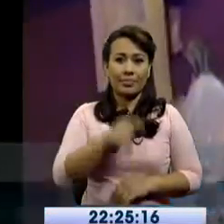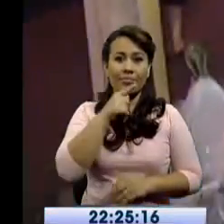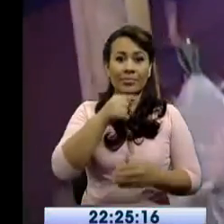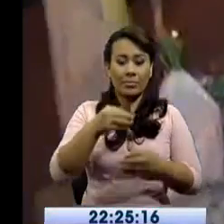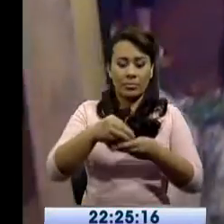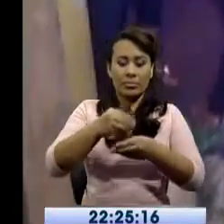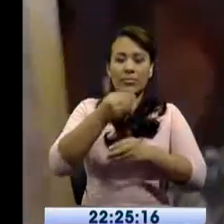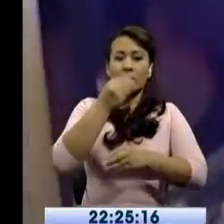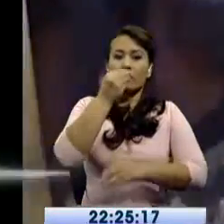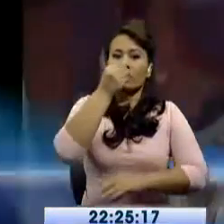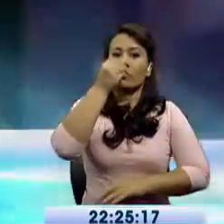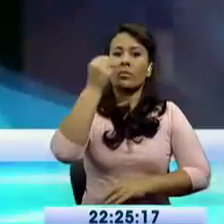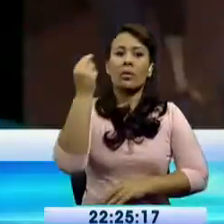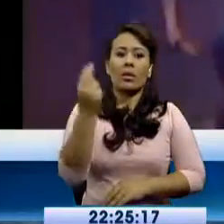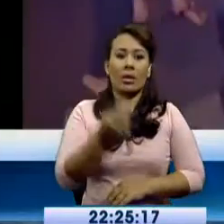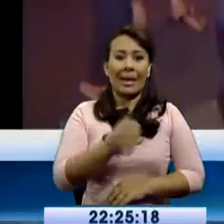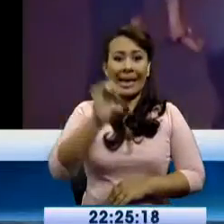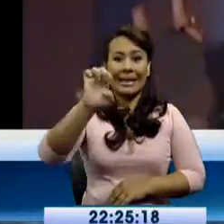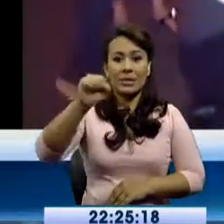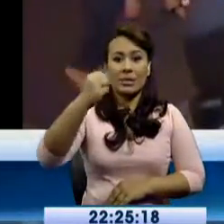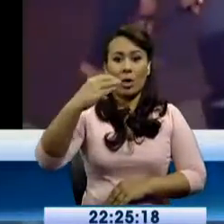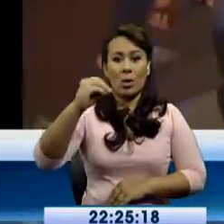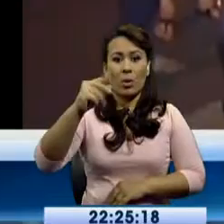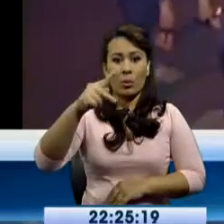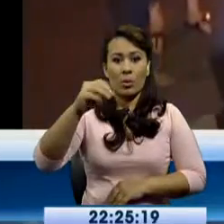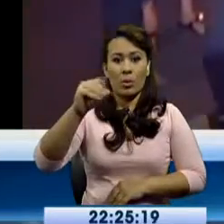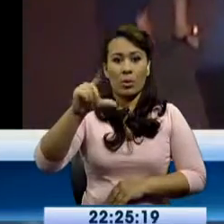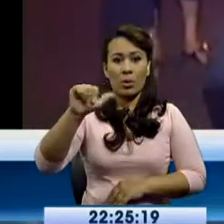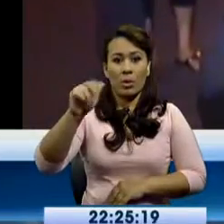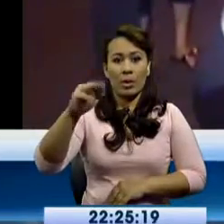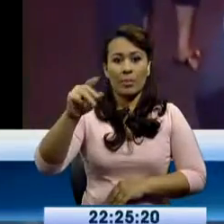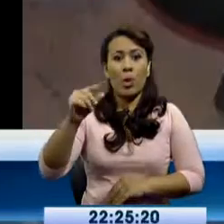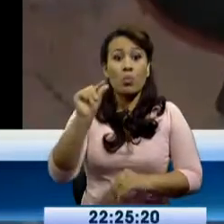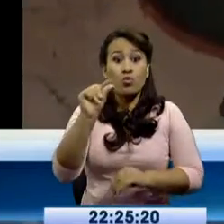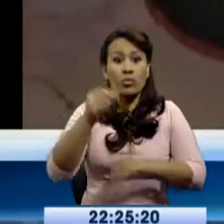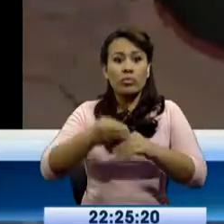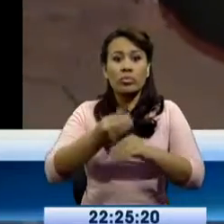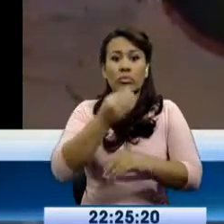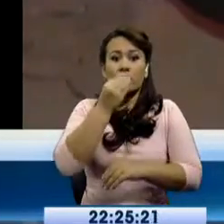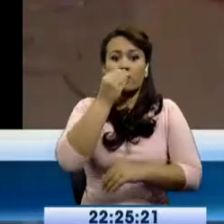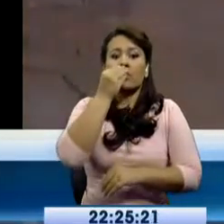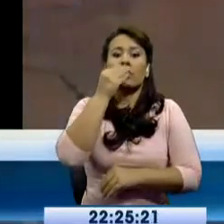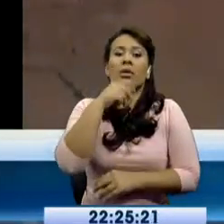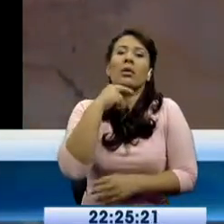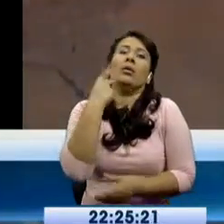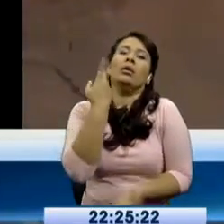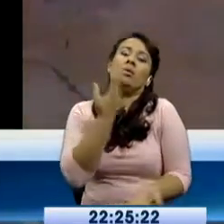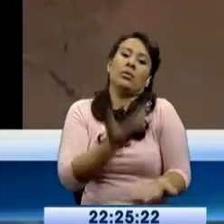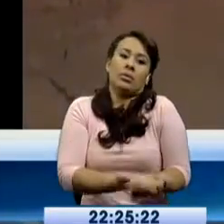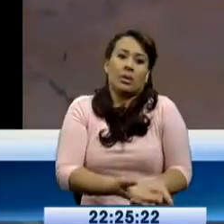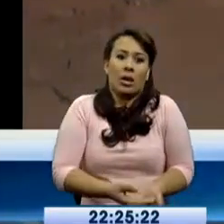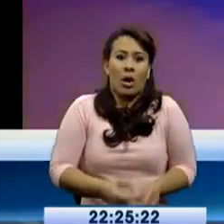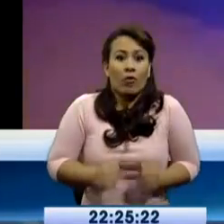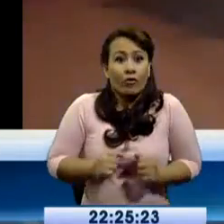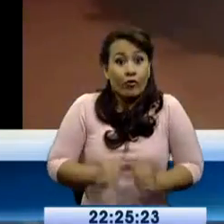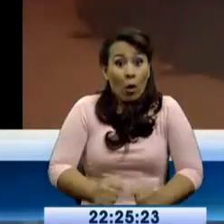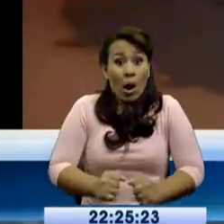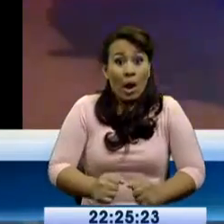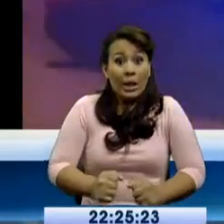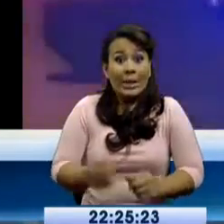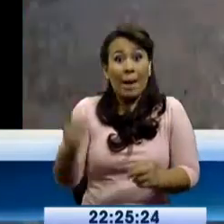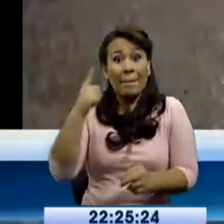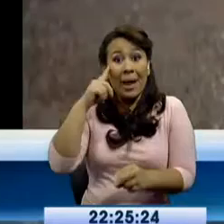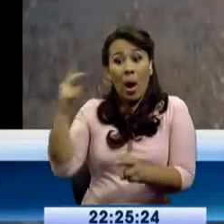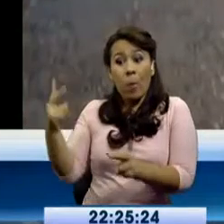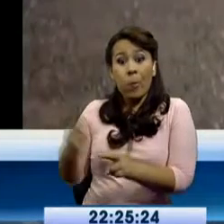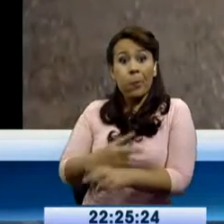escopolamina o burundanga es un alcaloide utilizado en pequeñas cantidades en farmacología, pero en dosis mayores por la